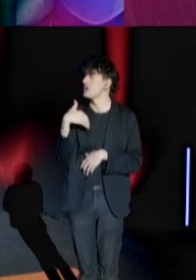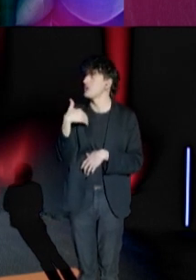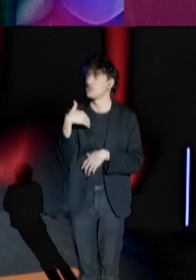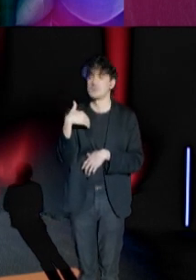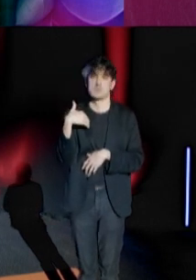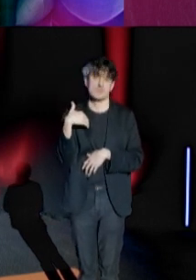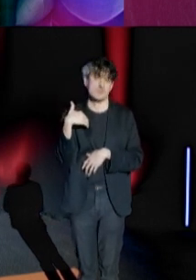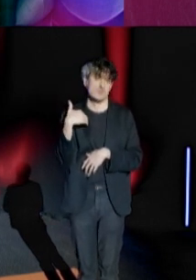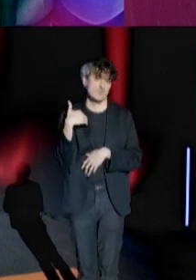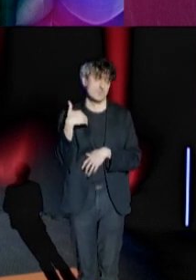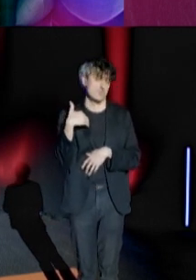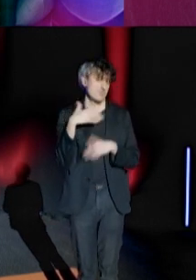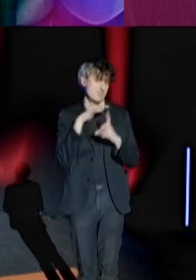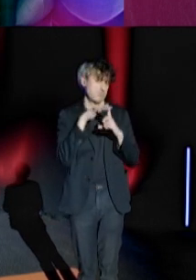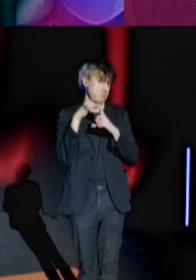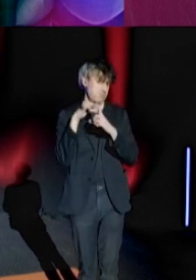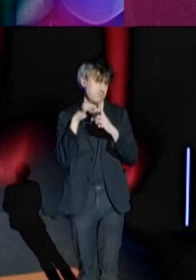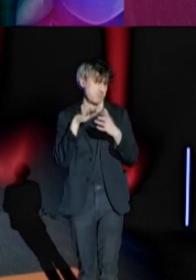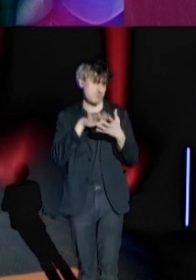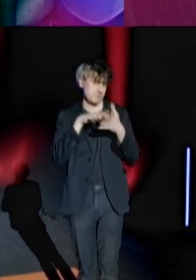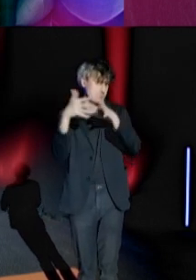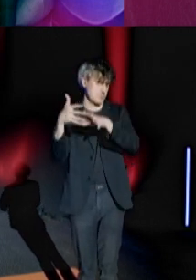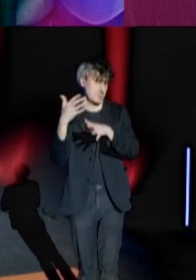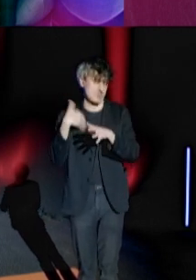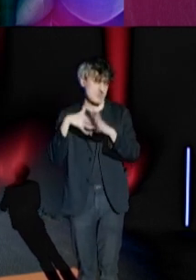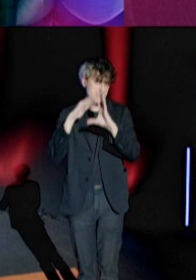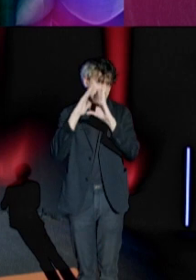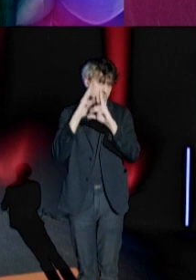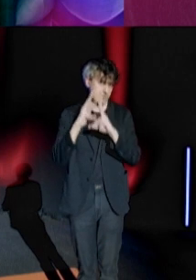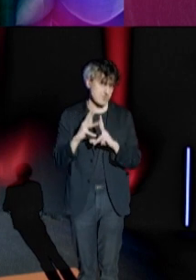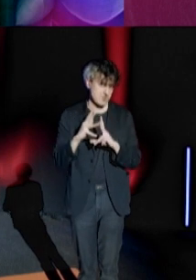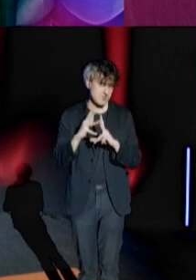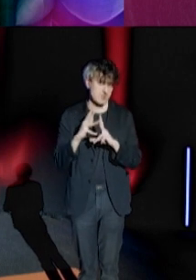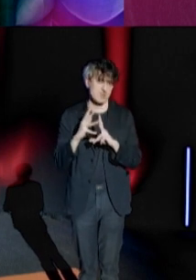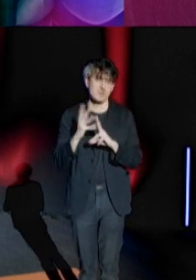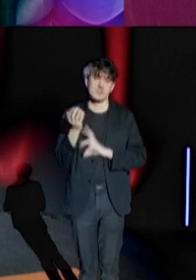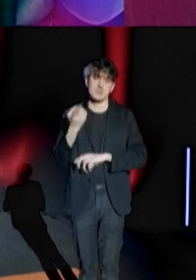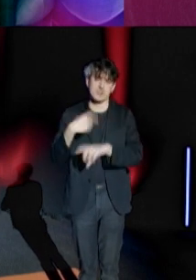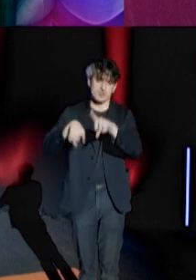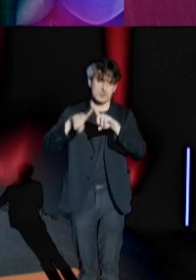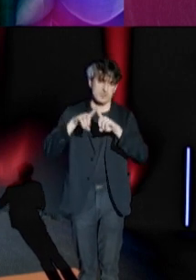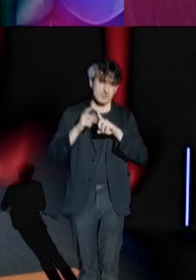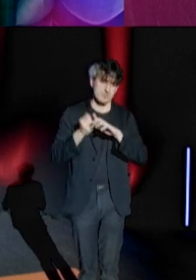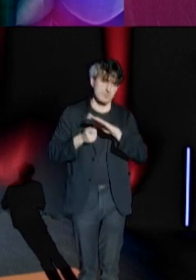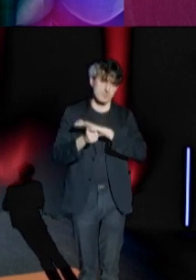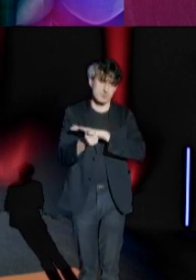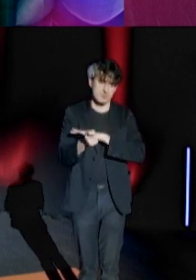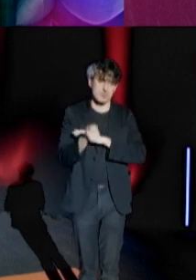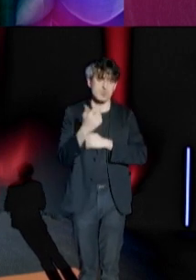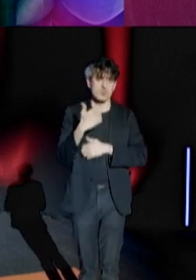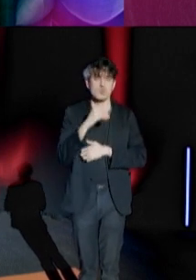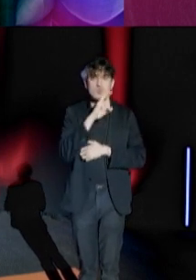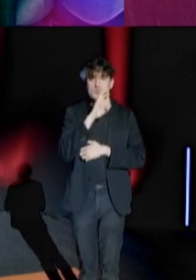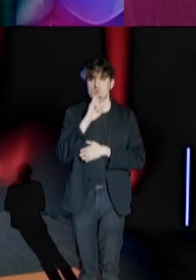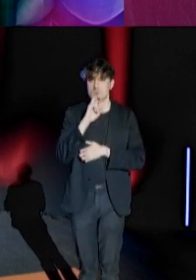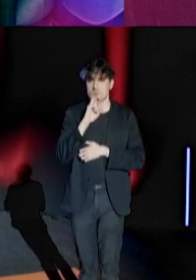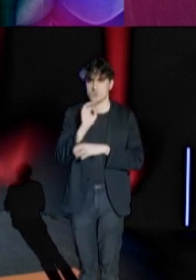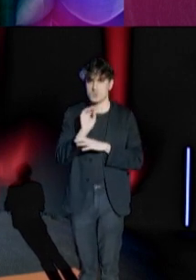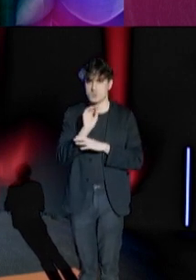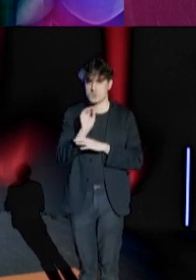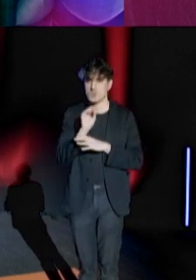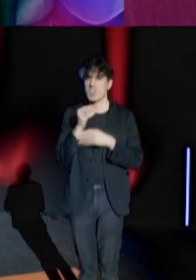casos donde básicamente lo que hemos hecho es calcular el retorno de la inversión medio muy conservador porque lo que hacemos es